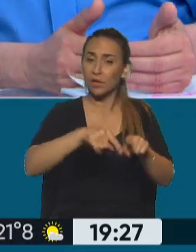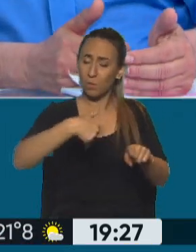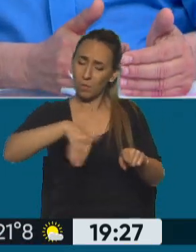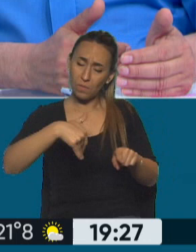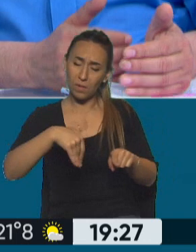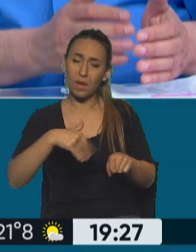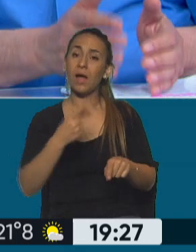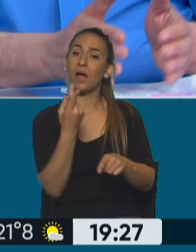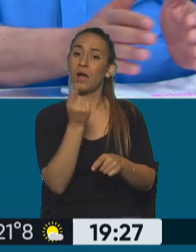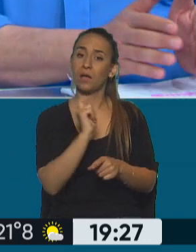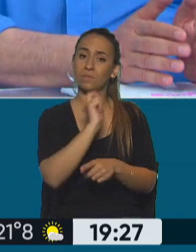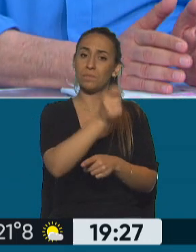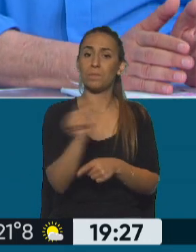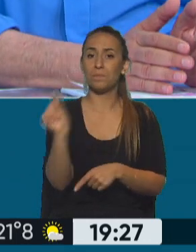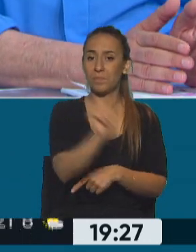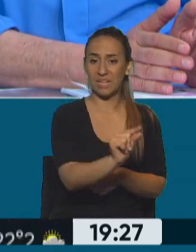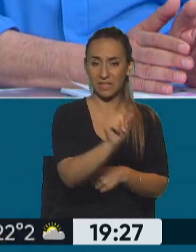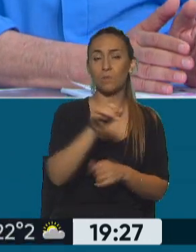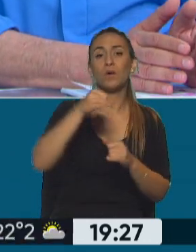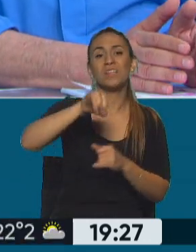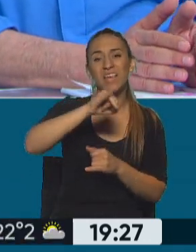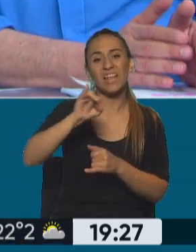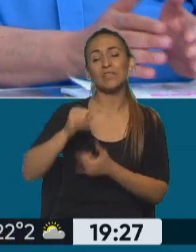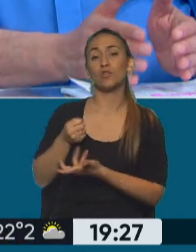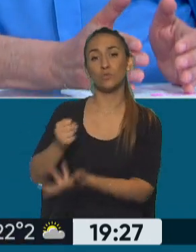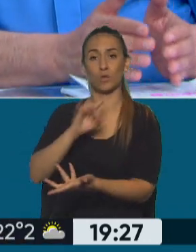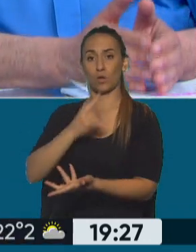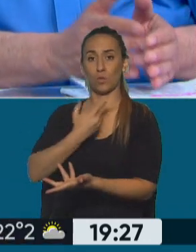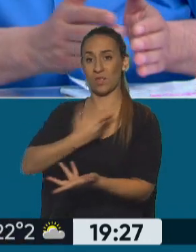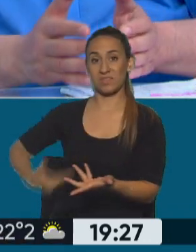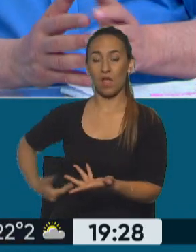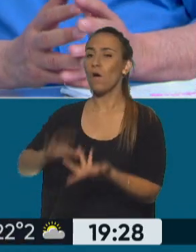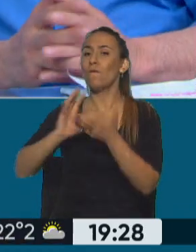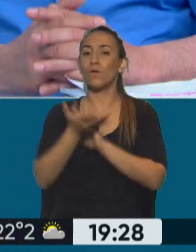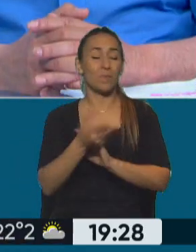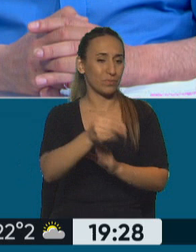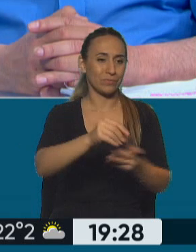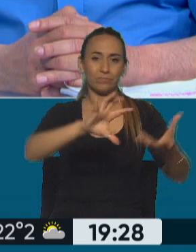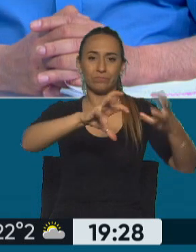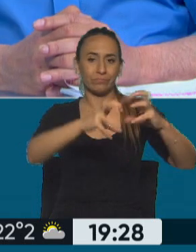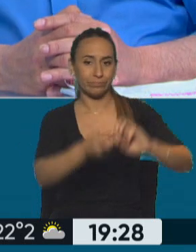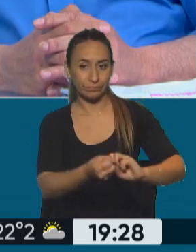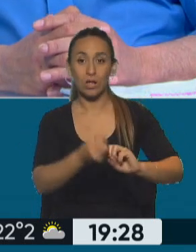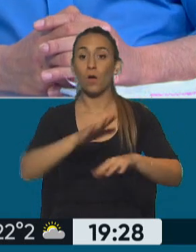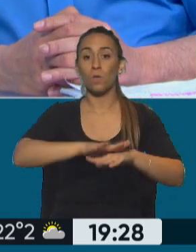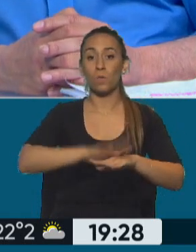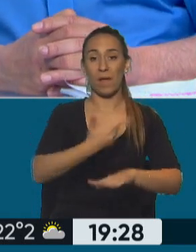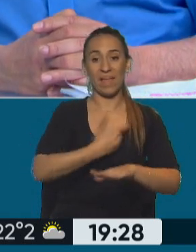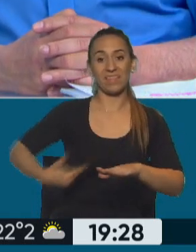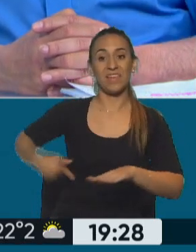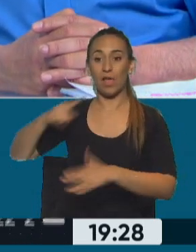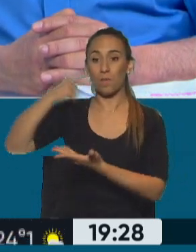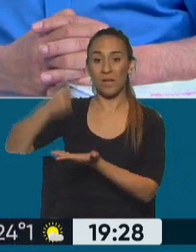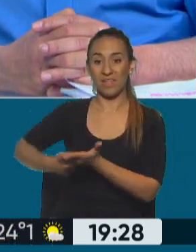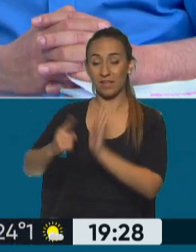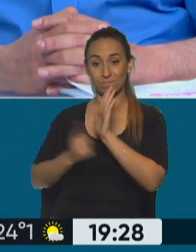recibir un crédito atarse a subsidiada como forma de compensar las pérdidas que tuvieron por el cambio de regla que hizo el estado a partir